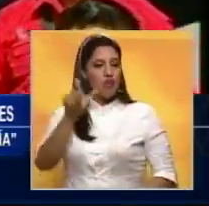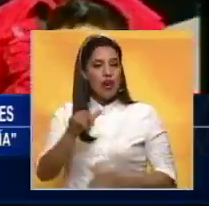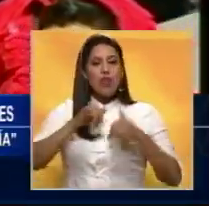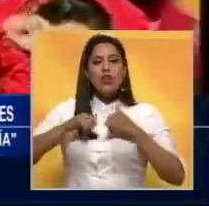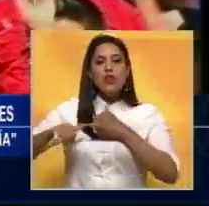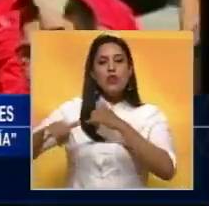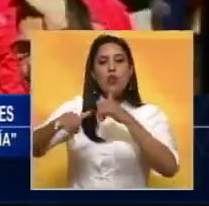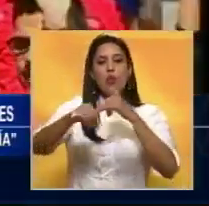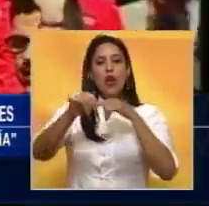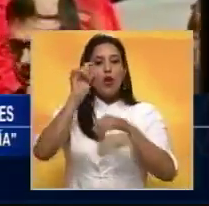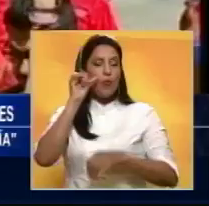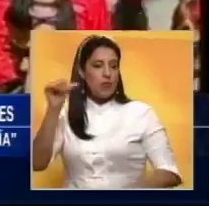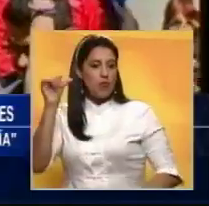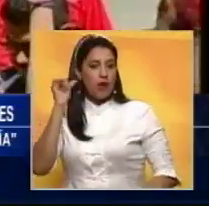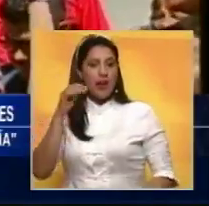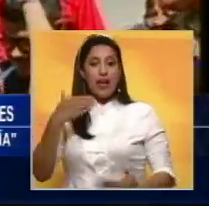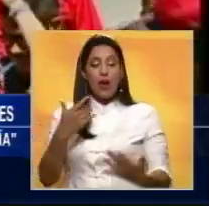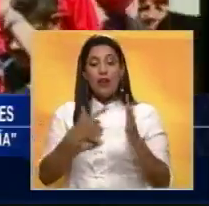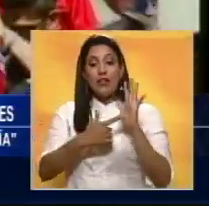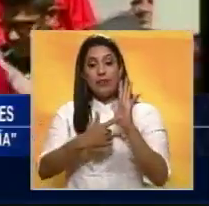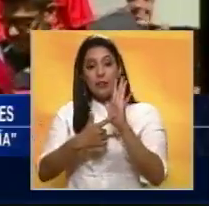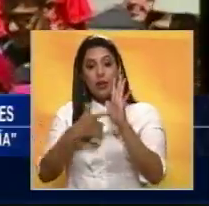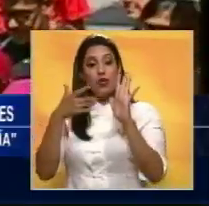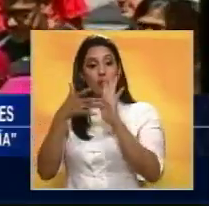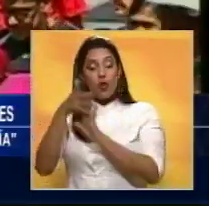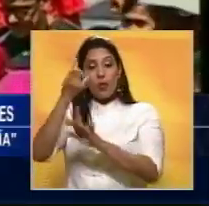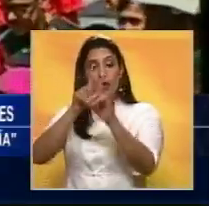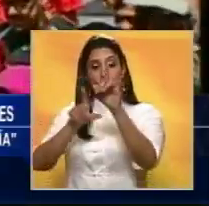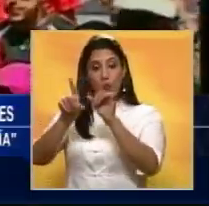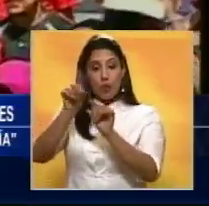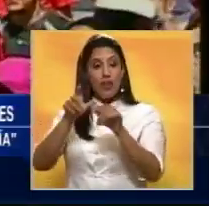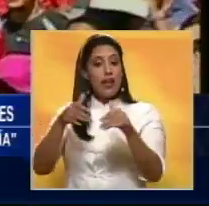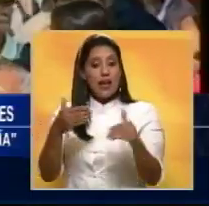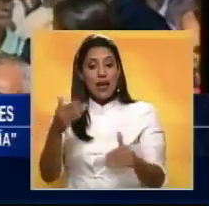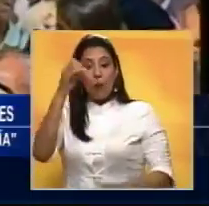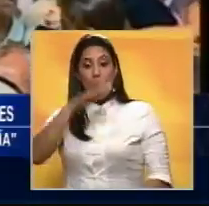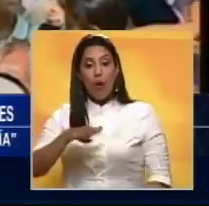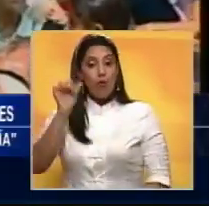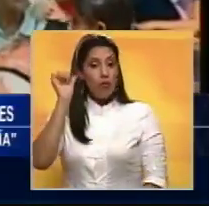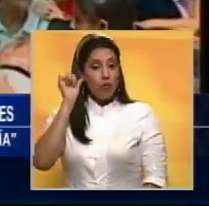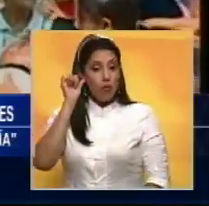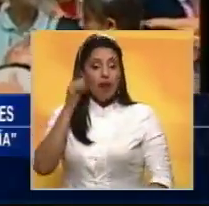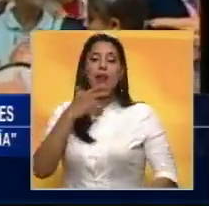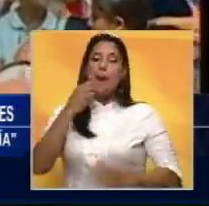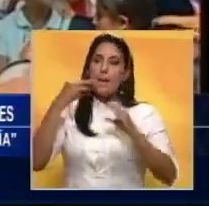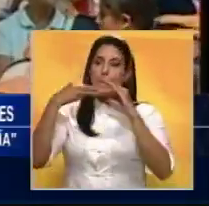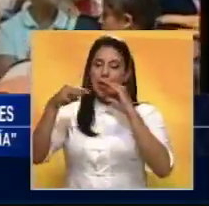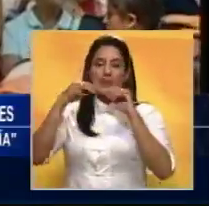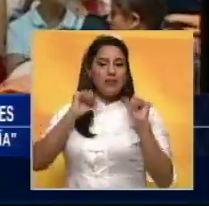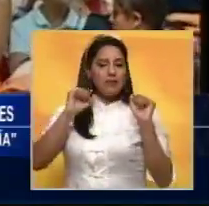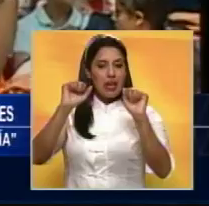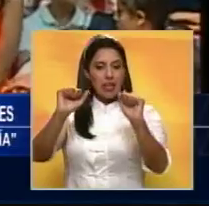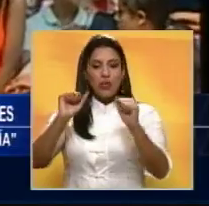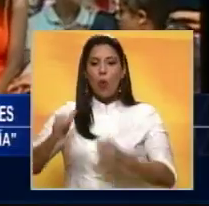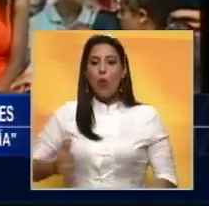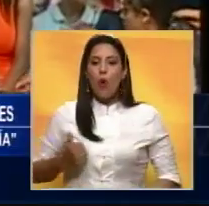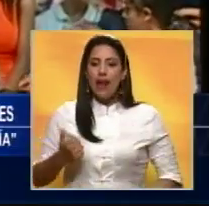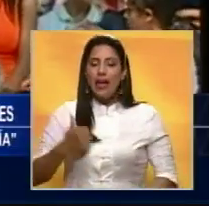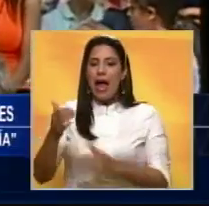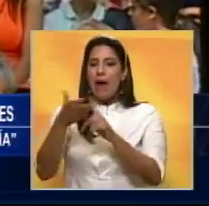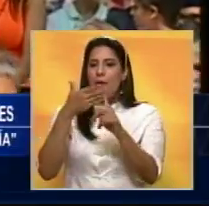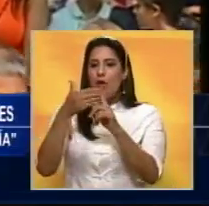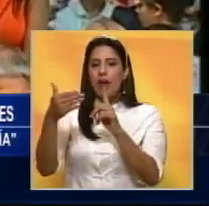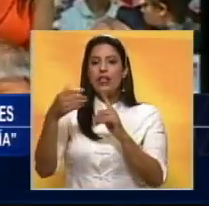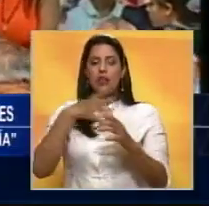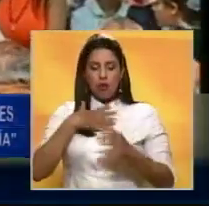de Género, Blanca Ecaut, quien destacó a través de su cuenta en Twitter que el pueblo feminista dará un mensaje en rechazo a cualquier tipo de violencia